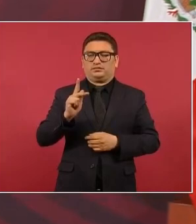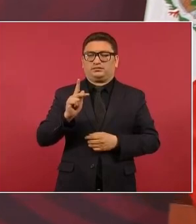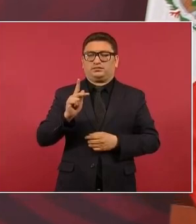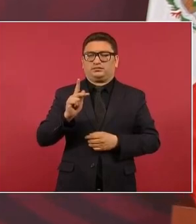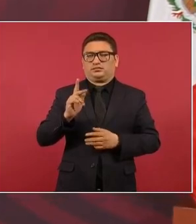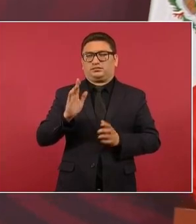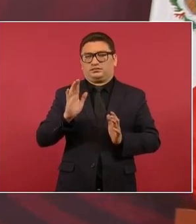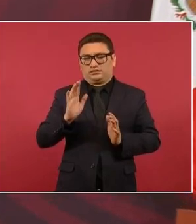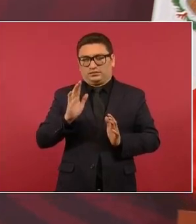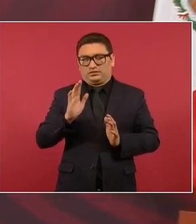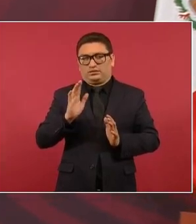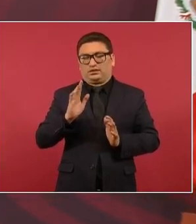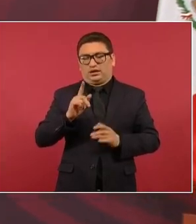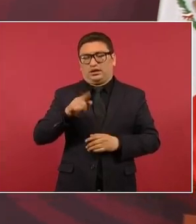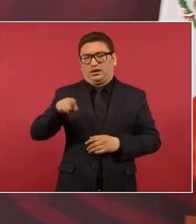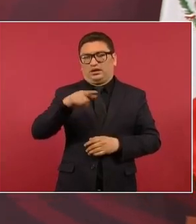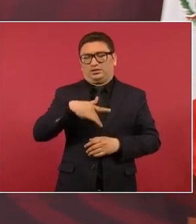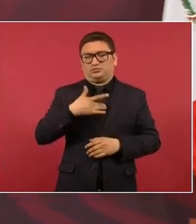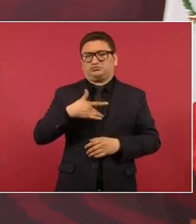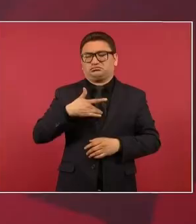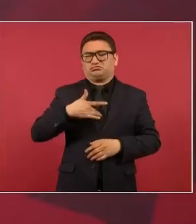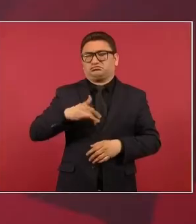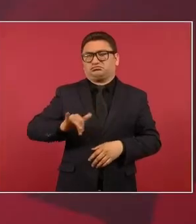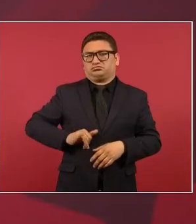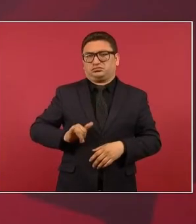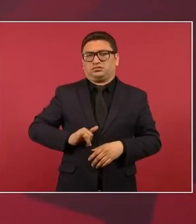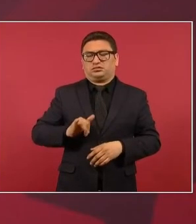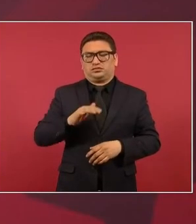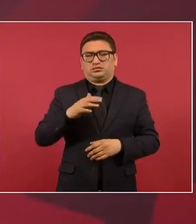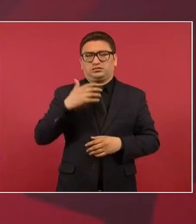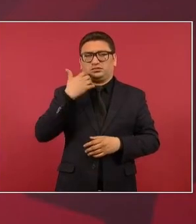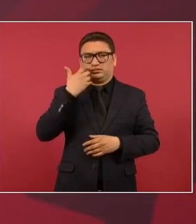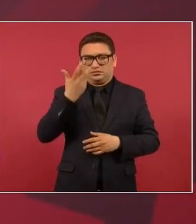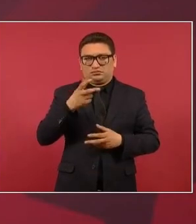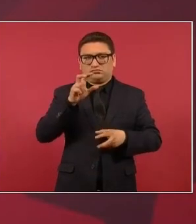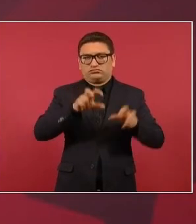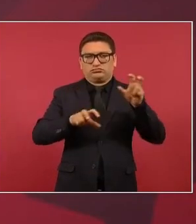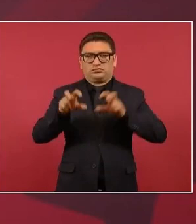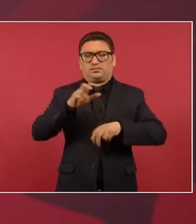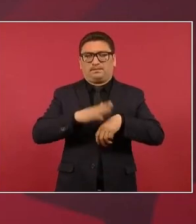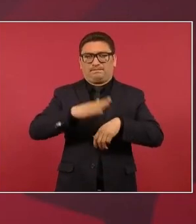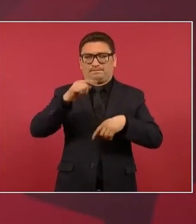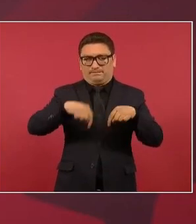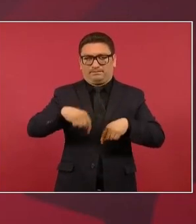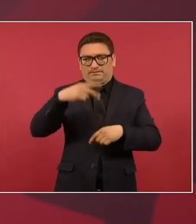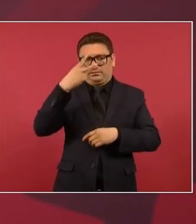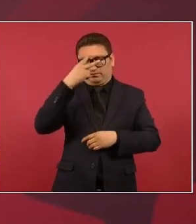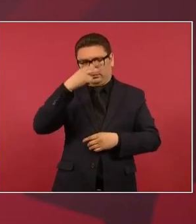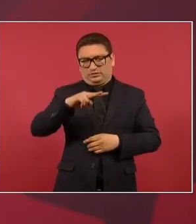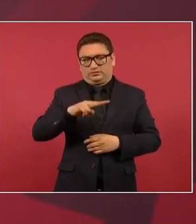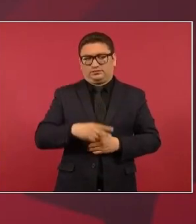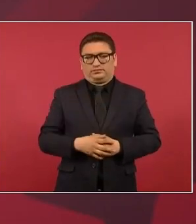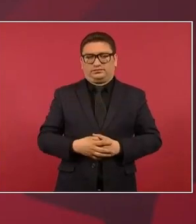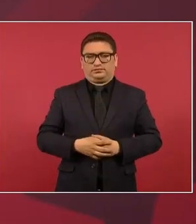está interesado en invertir más en México.